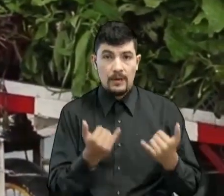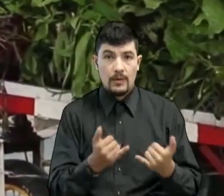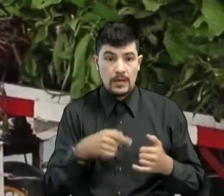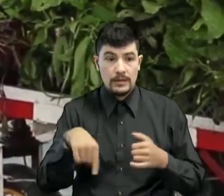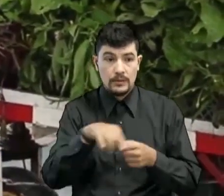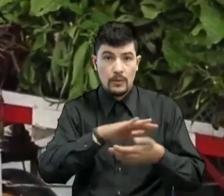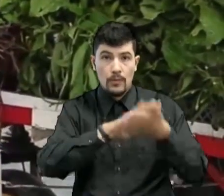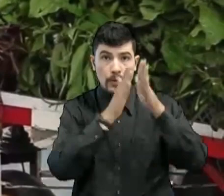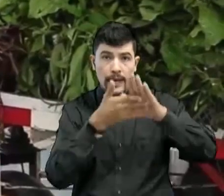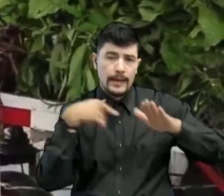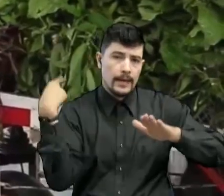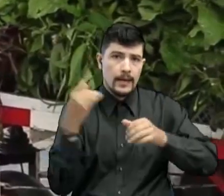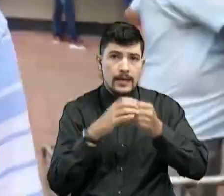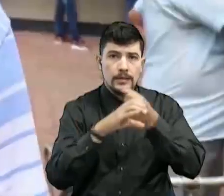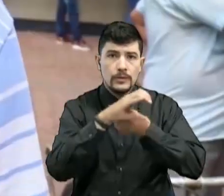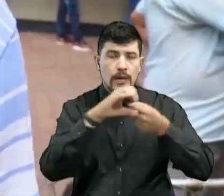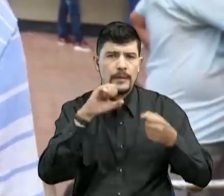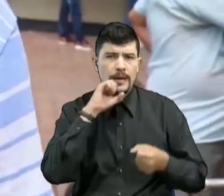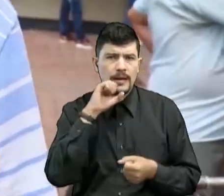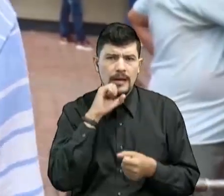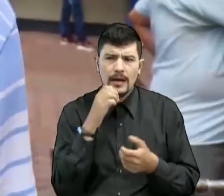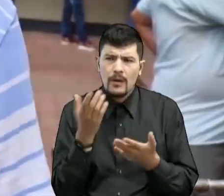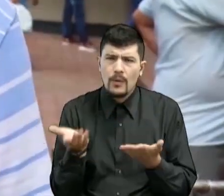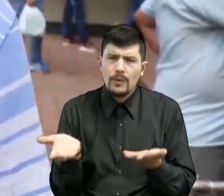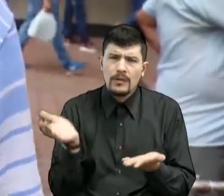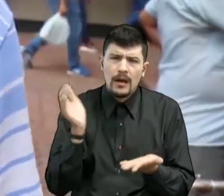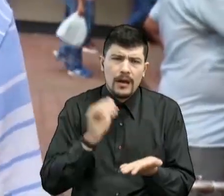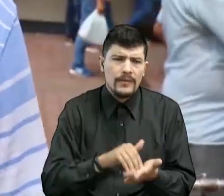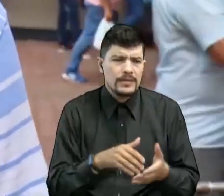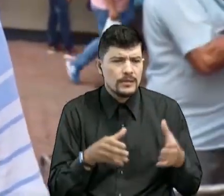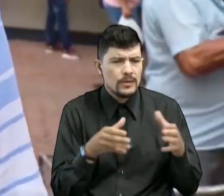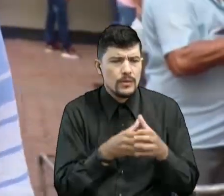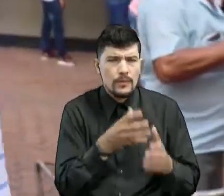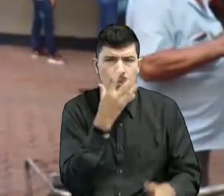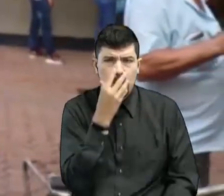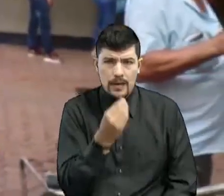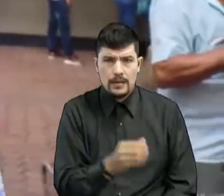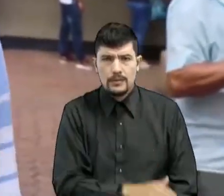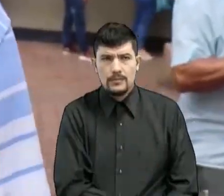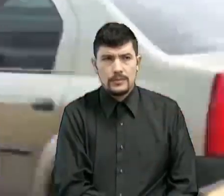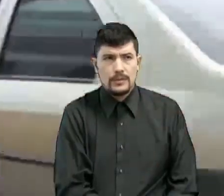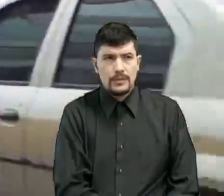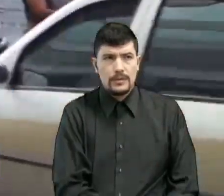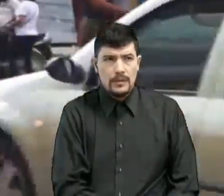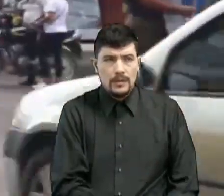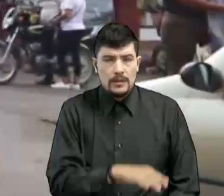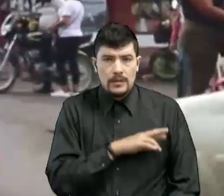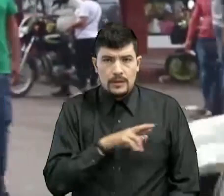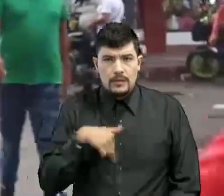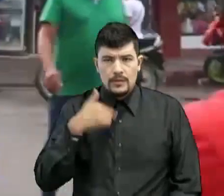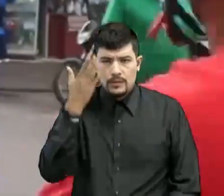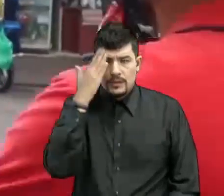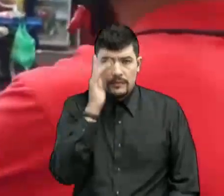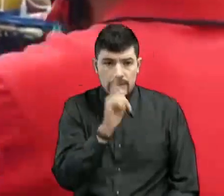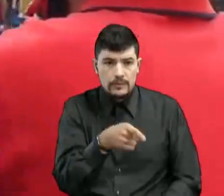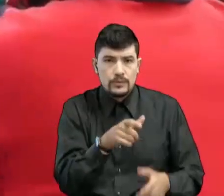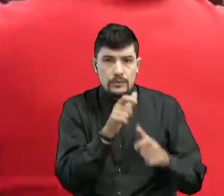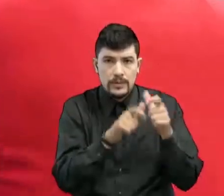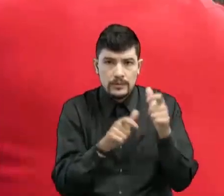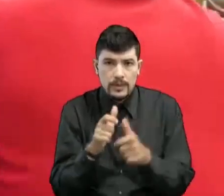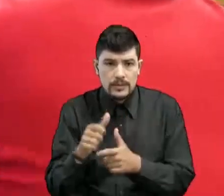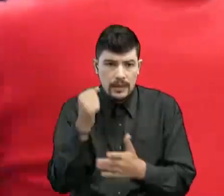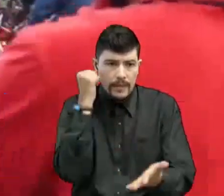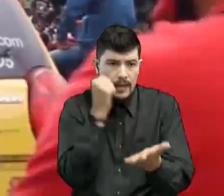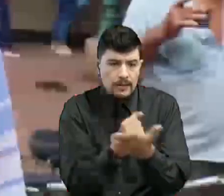de violencia. Llegan de nuevo estas bandas paramilitares que uno sabe que tienen una incidencia pues peligrosa aquí en la... Están matando a los jóvenes,